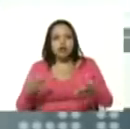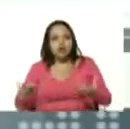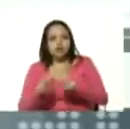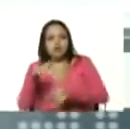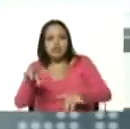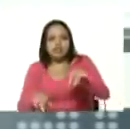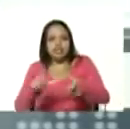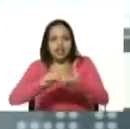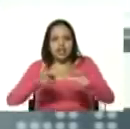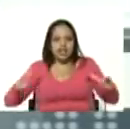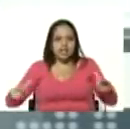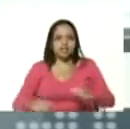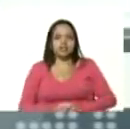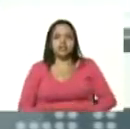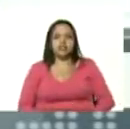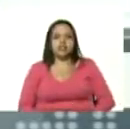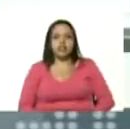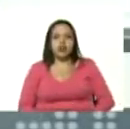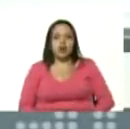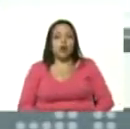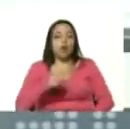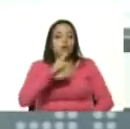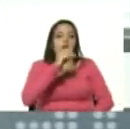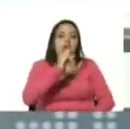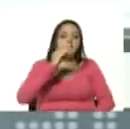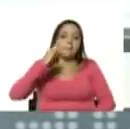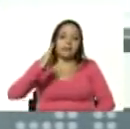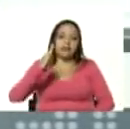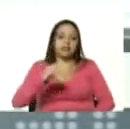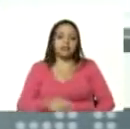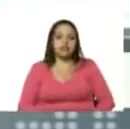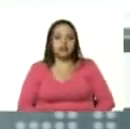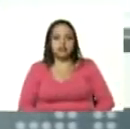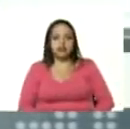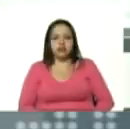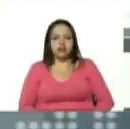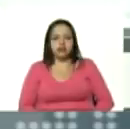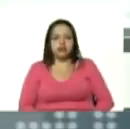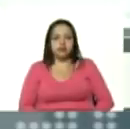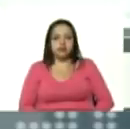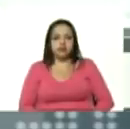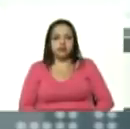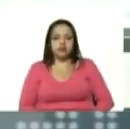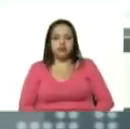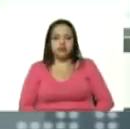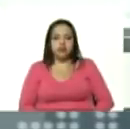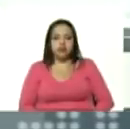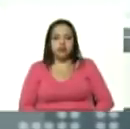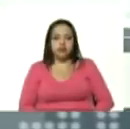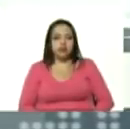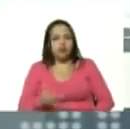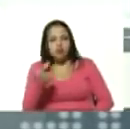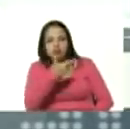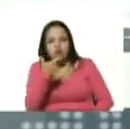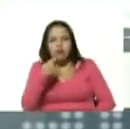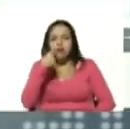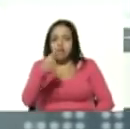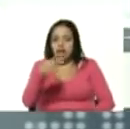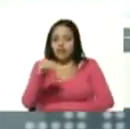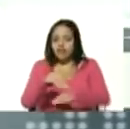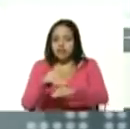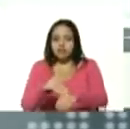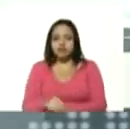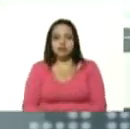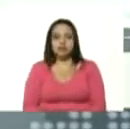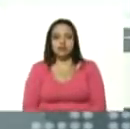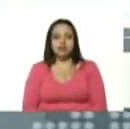general de la UIP, Martín Changón. Y en efecto, lo que principalmente procuramos y se lo dijimos, para